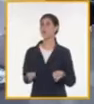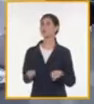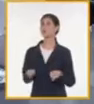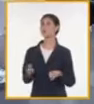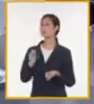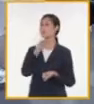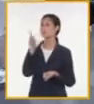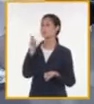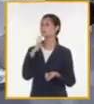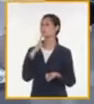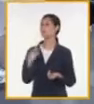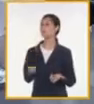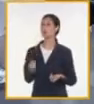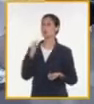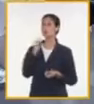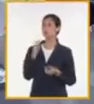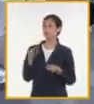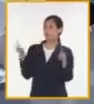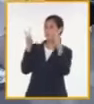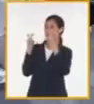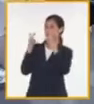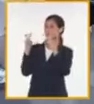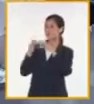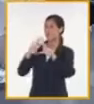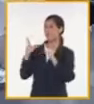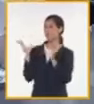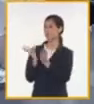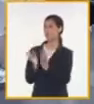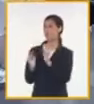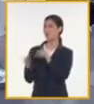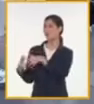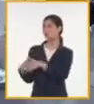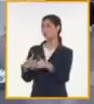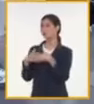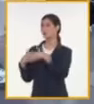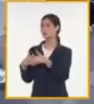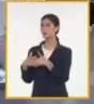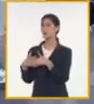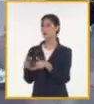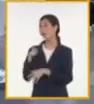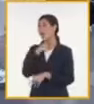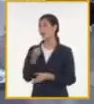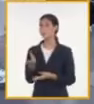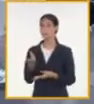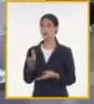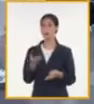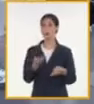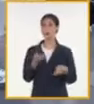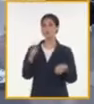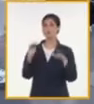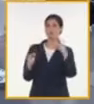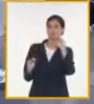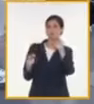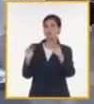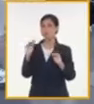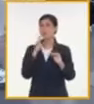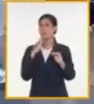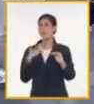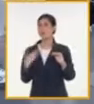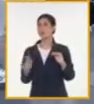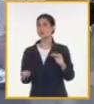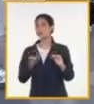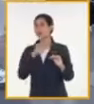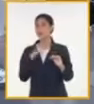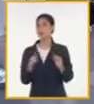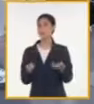esos guerreros Por los caminos del mundo Cuántas semejanza Qué diferencias puede haber entre este hecho que se